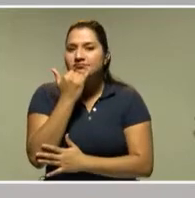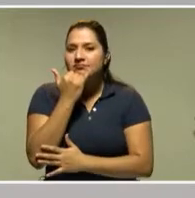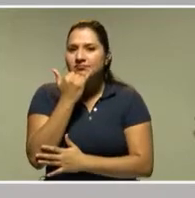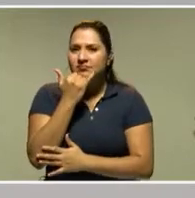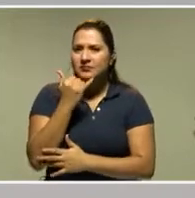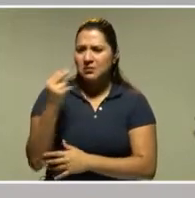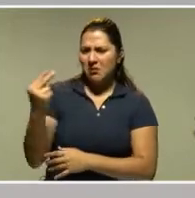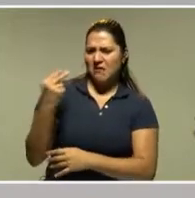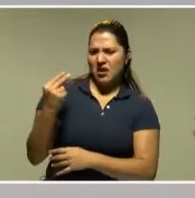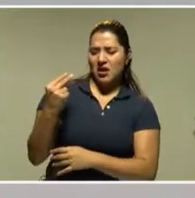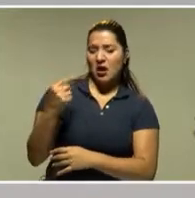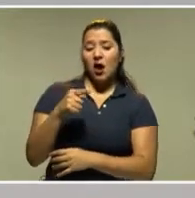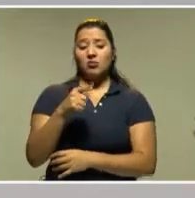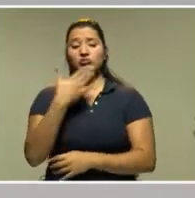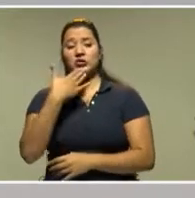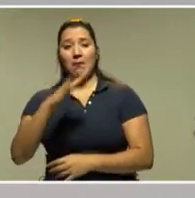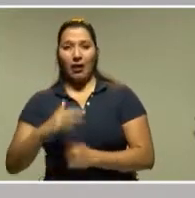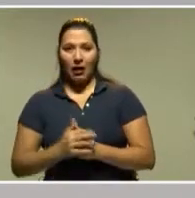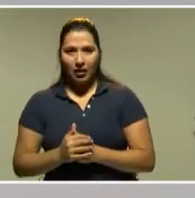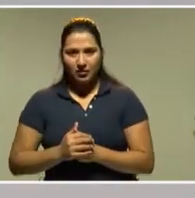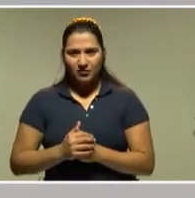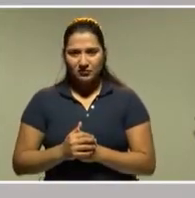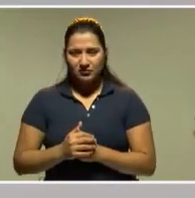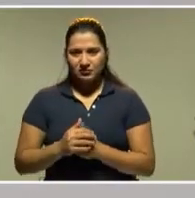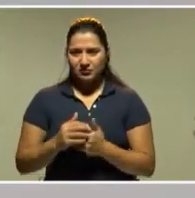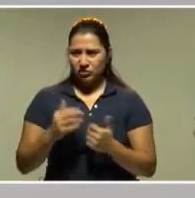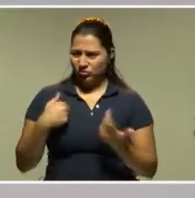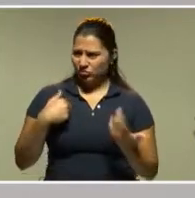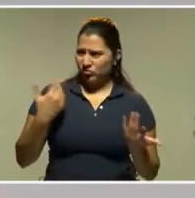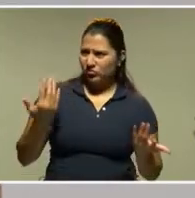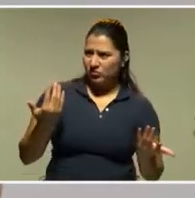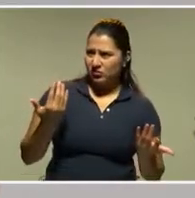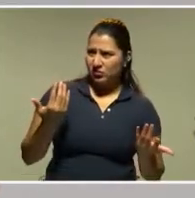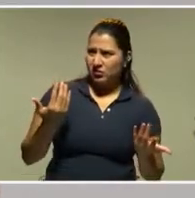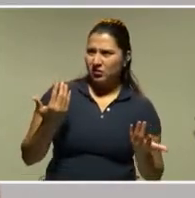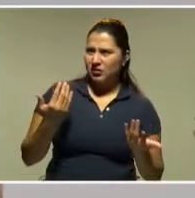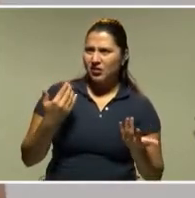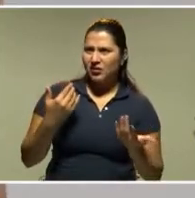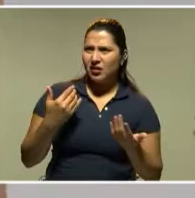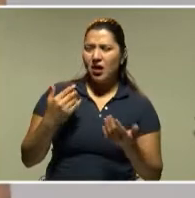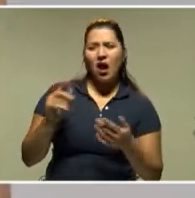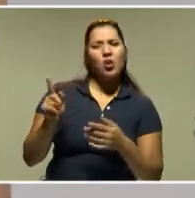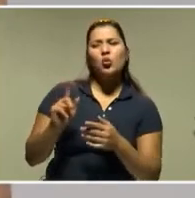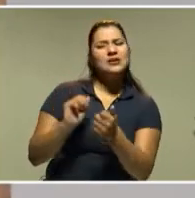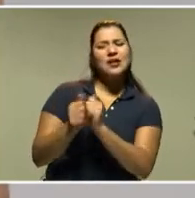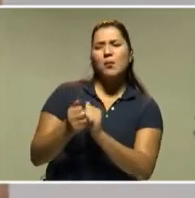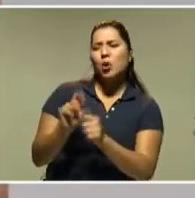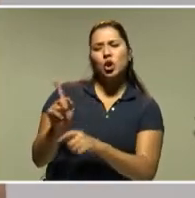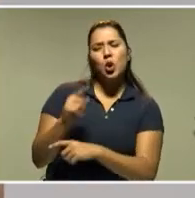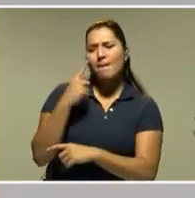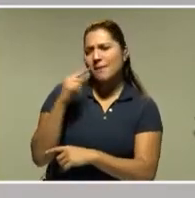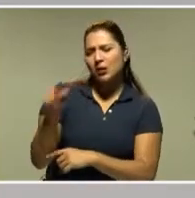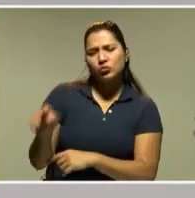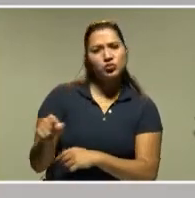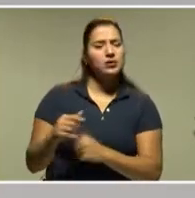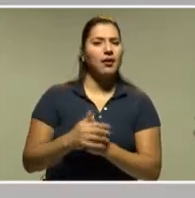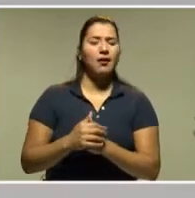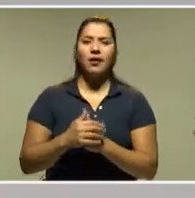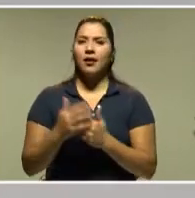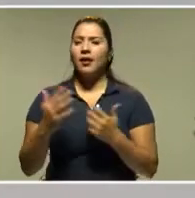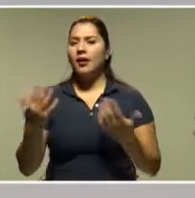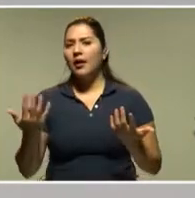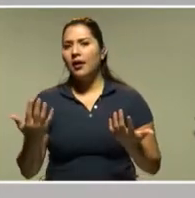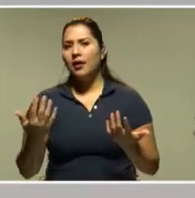mala. Entonces, si me veían así femenina, dice, usted es mala. Y yo, ahí sincero, este deporte no es para usted, son de